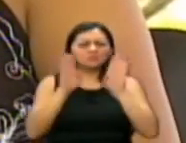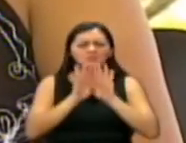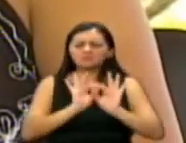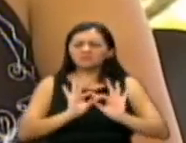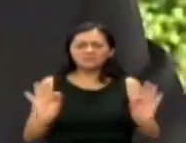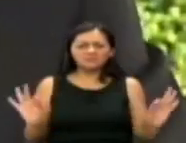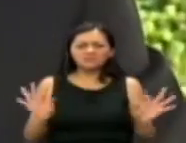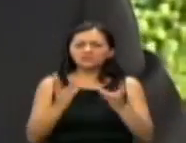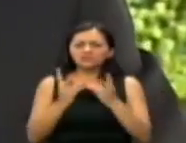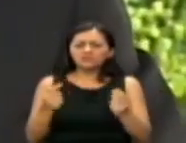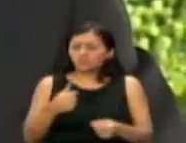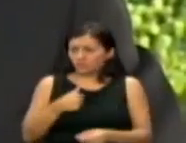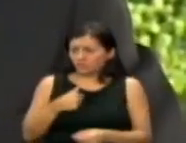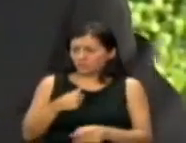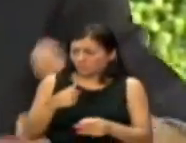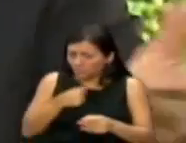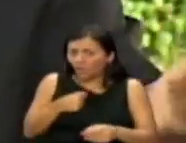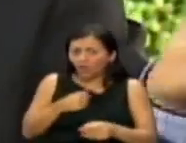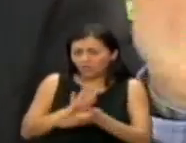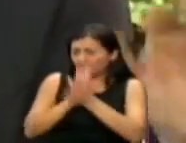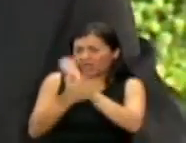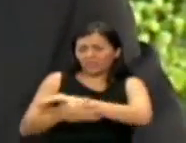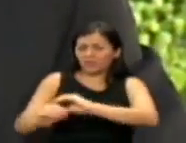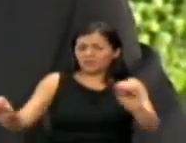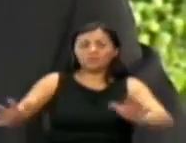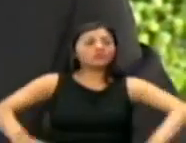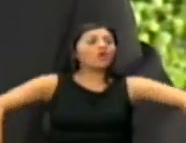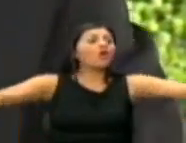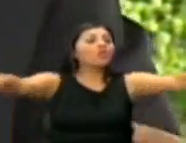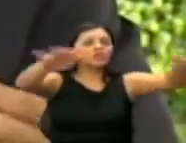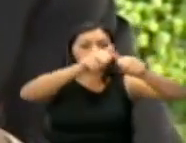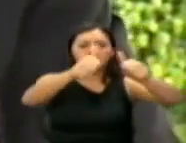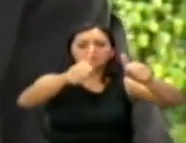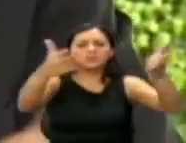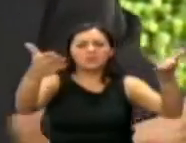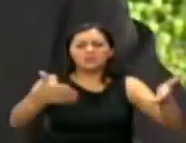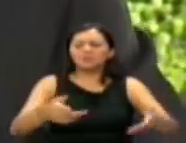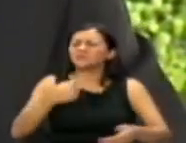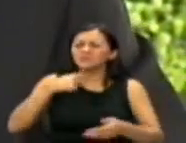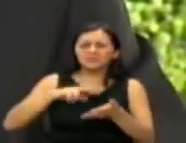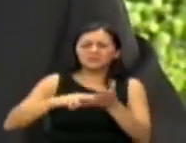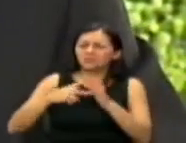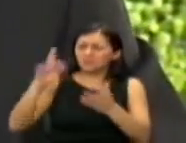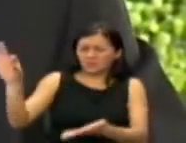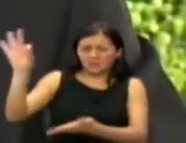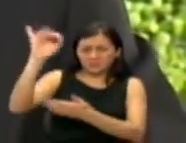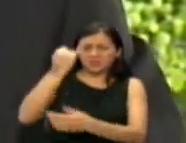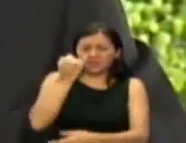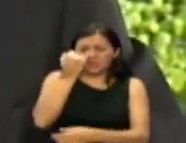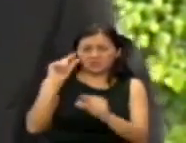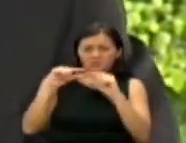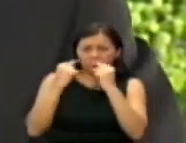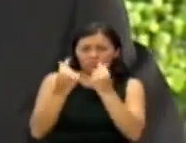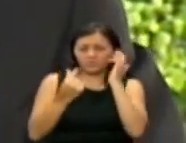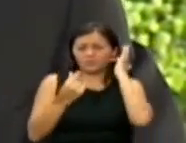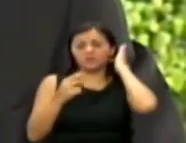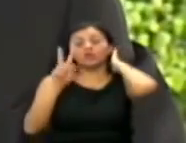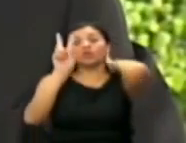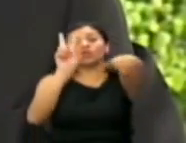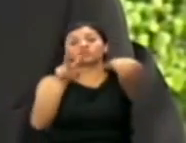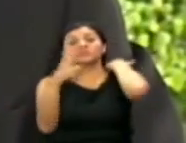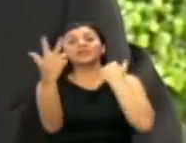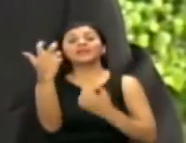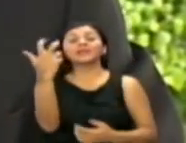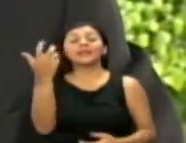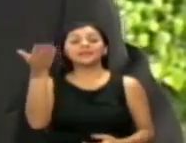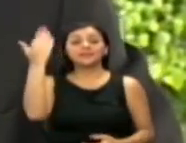Con ellos nada puede aplicar la ley, pero con todo el resto, bienvenidos al diálogo. Oye, no representan ni a los indígenas. El 2013,